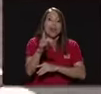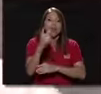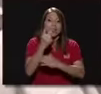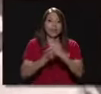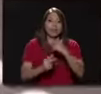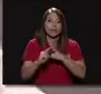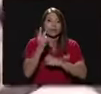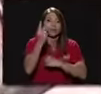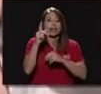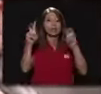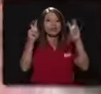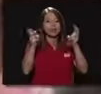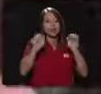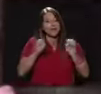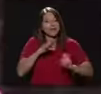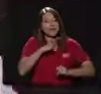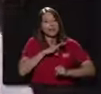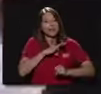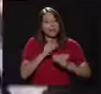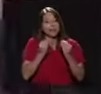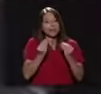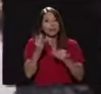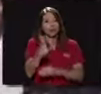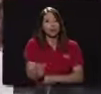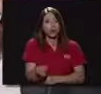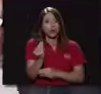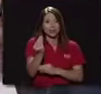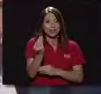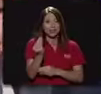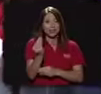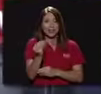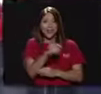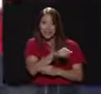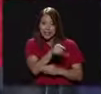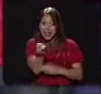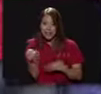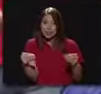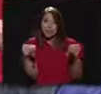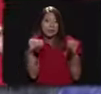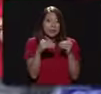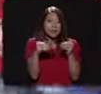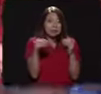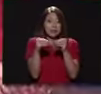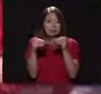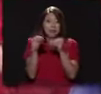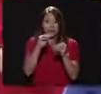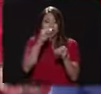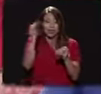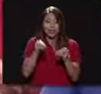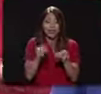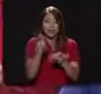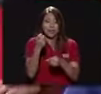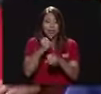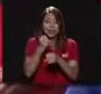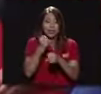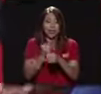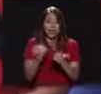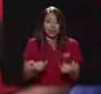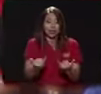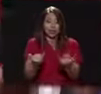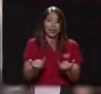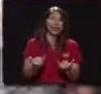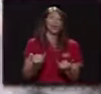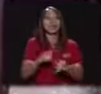es un tema que vendría a beneficiar en mucho a los jóvenes, que es además donde se concentra la mayor cantidad de desempleo en la